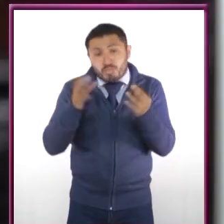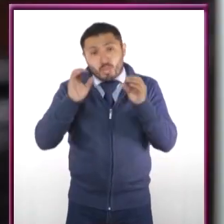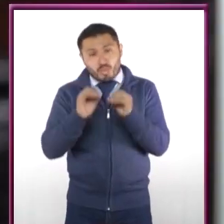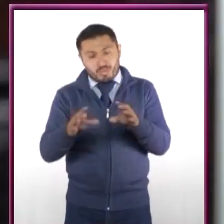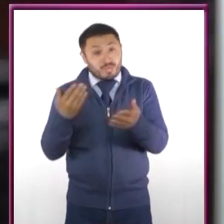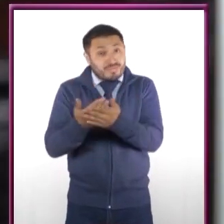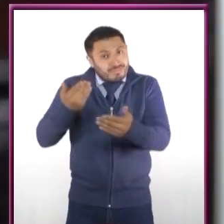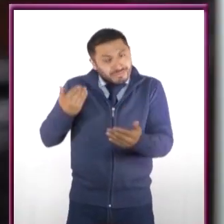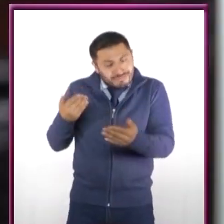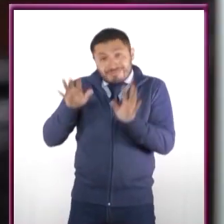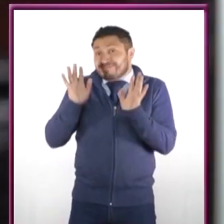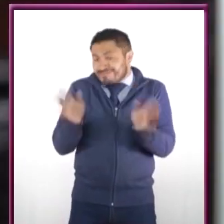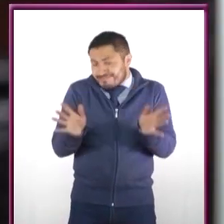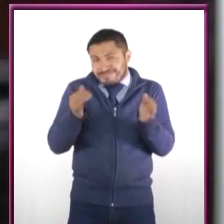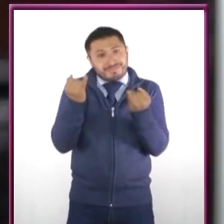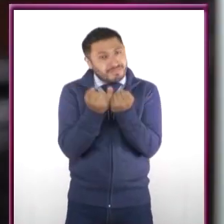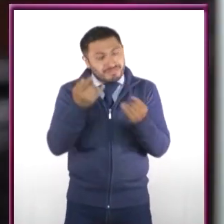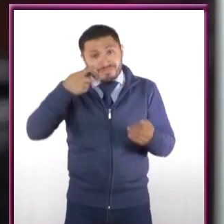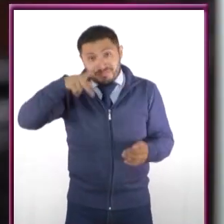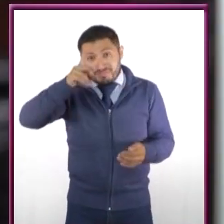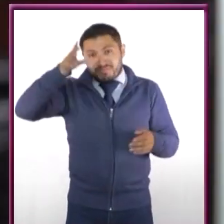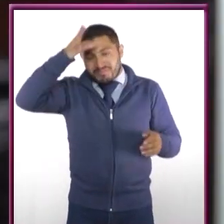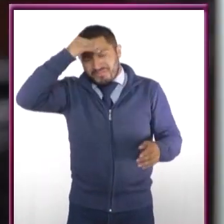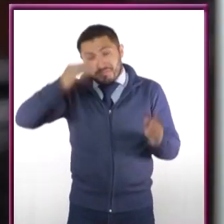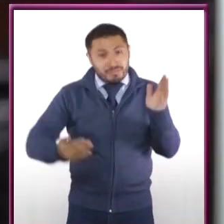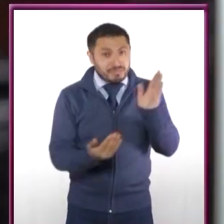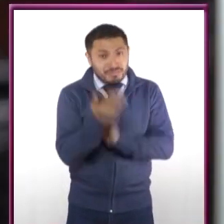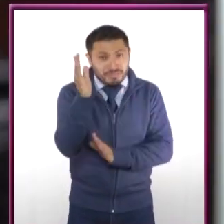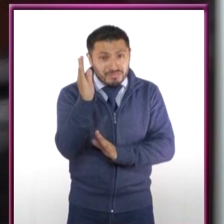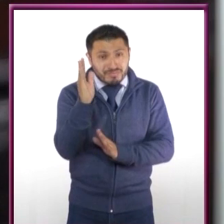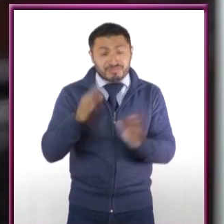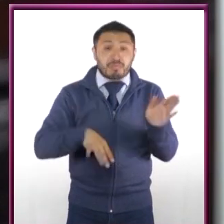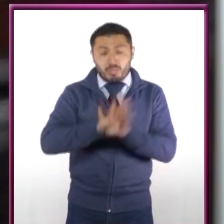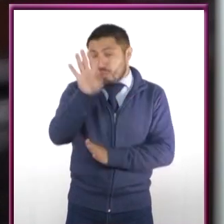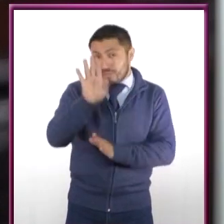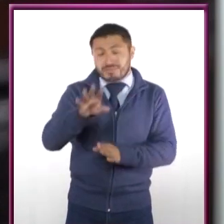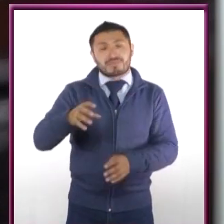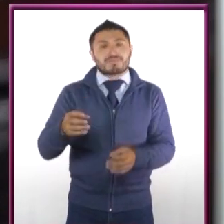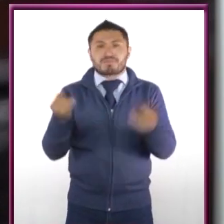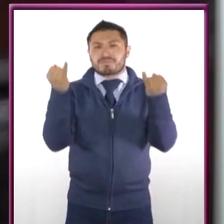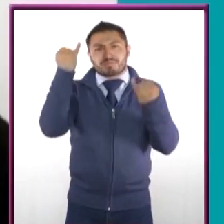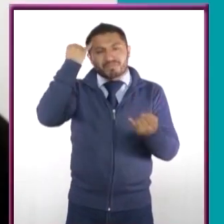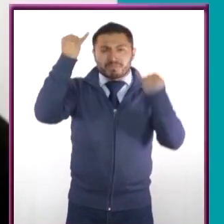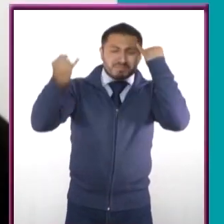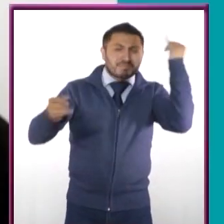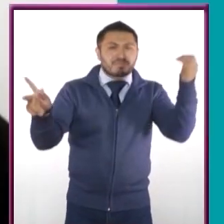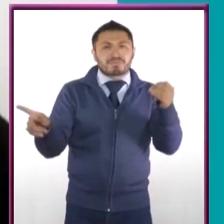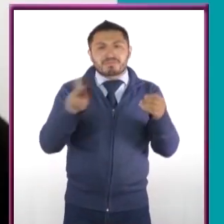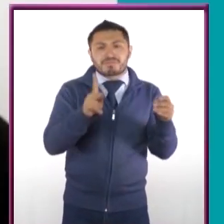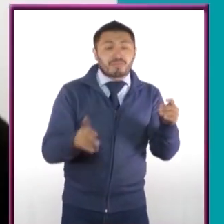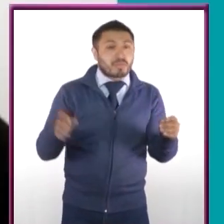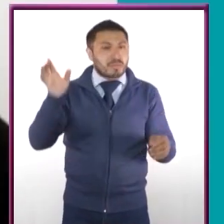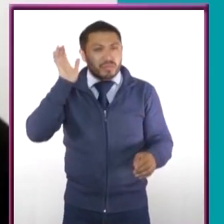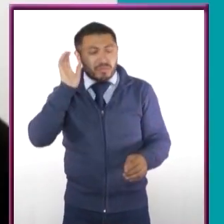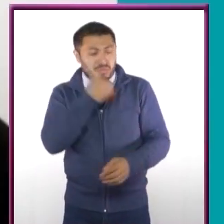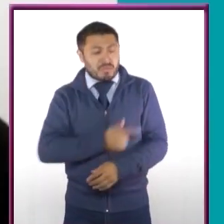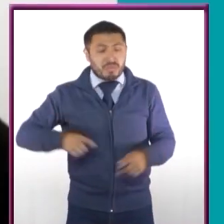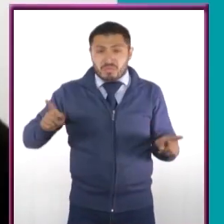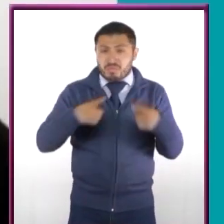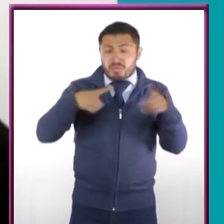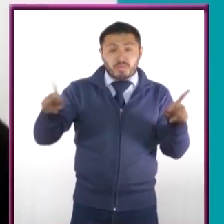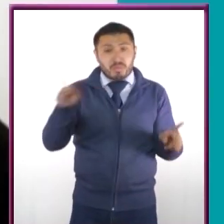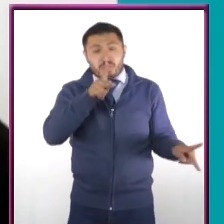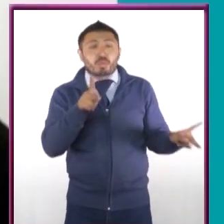también las pasaron, que tienen ideas muy similares, que escuchan música, que tienen a lo mejor algunas aficiones